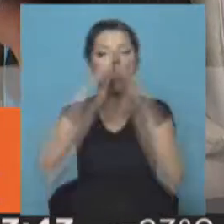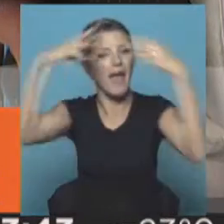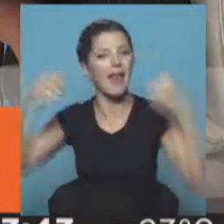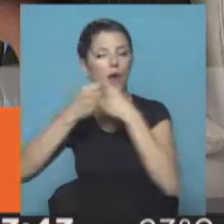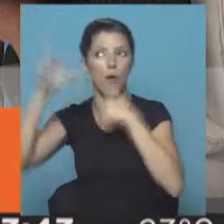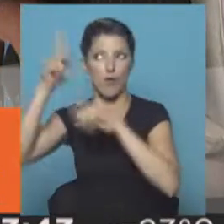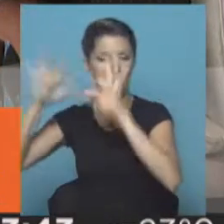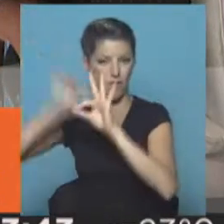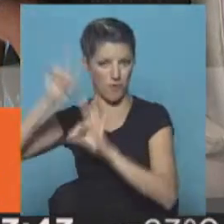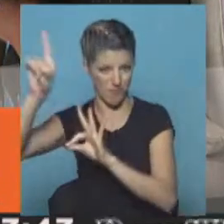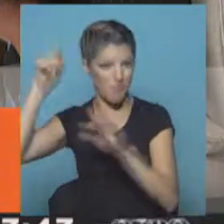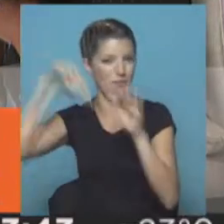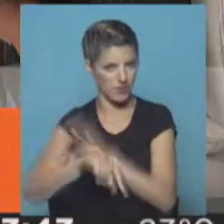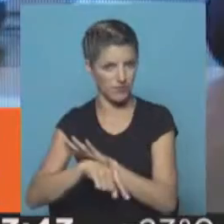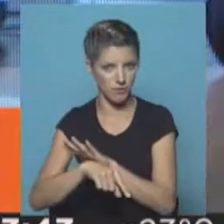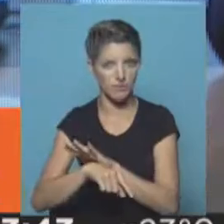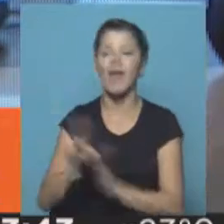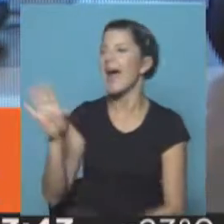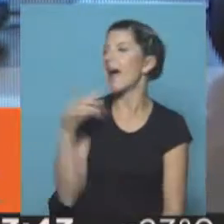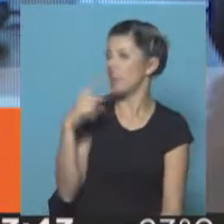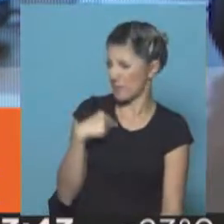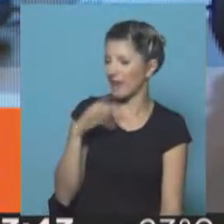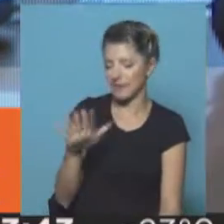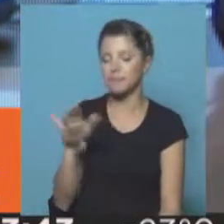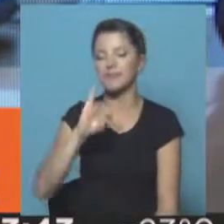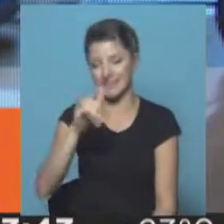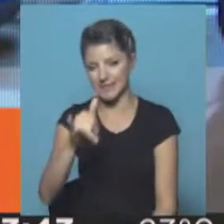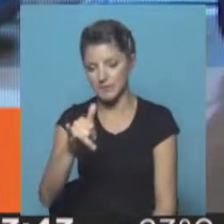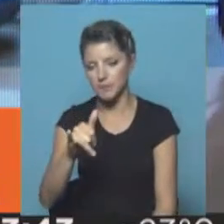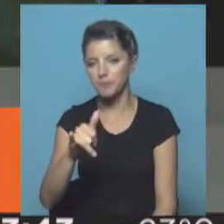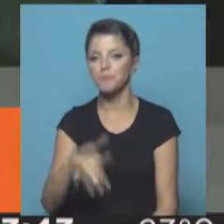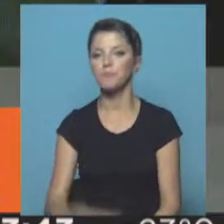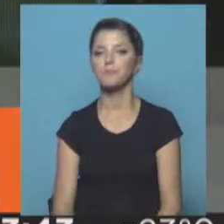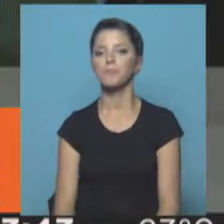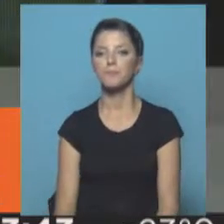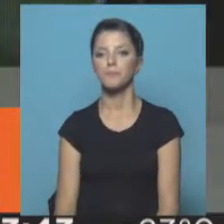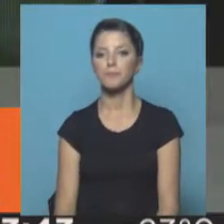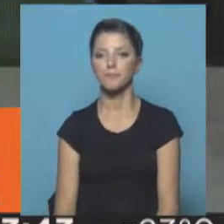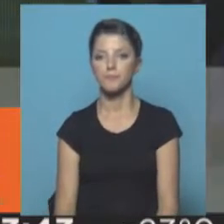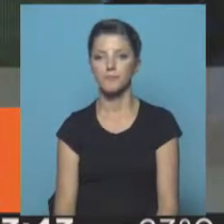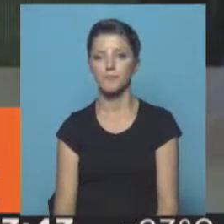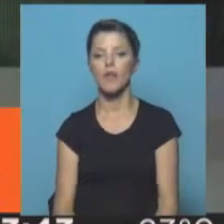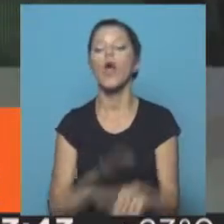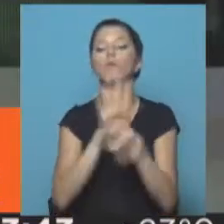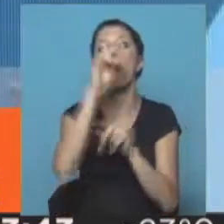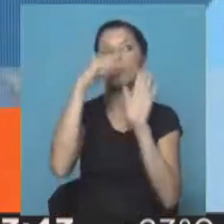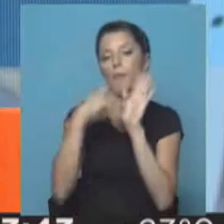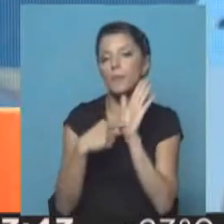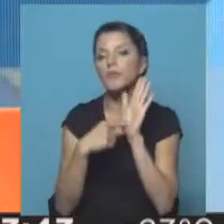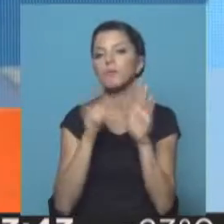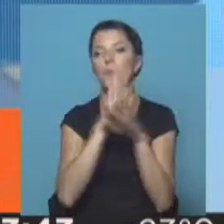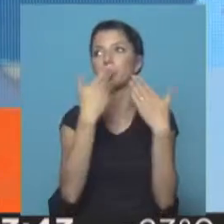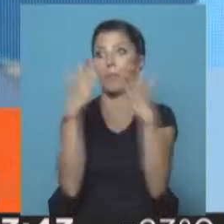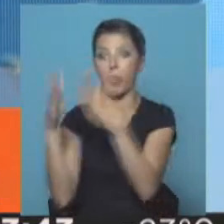Europea. Por eso. Que eso me preguntaba. Claro, hay una serie de liberaciones en cuanto a